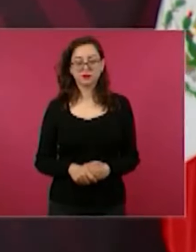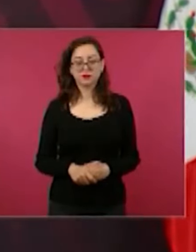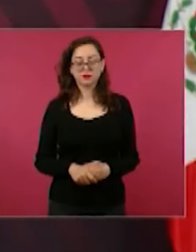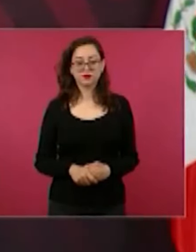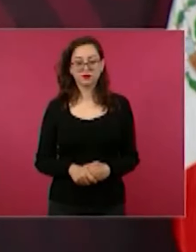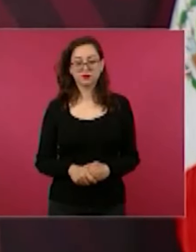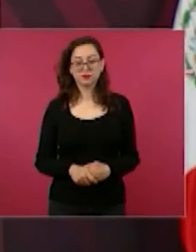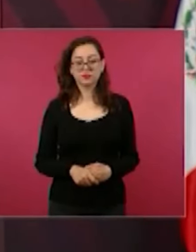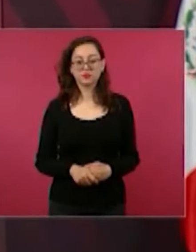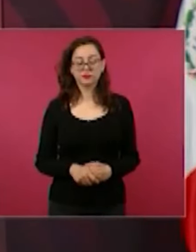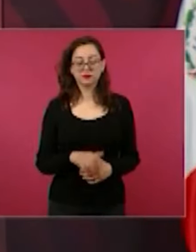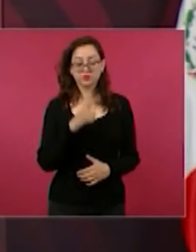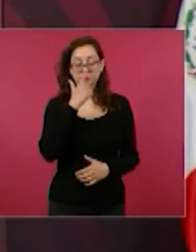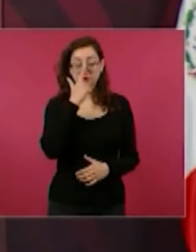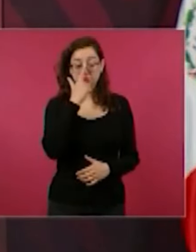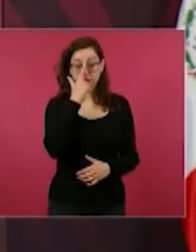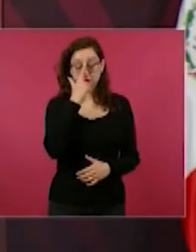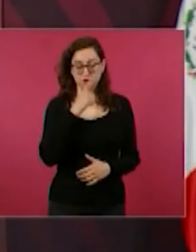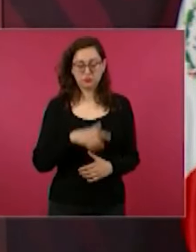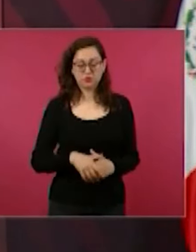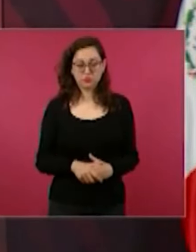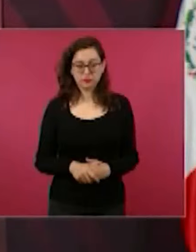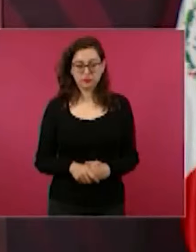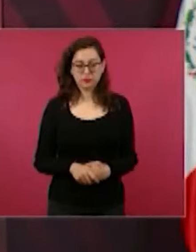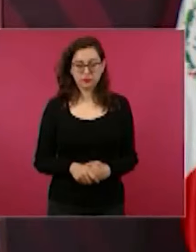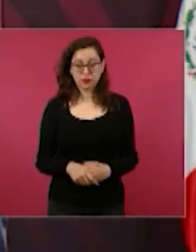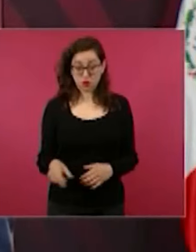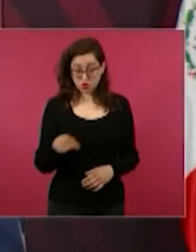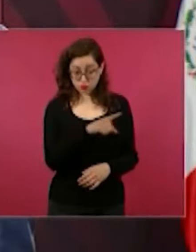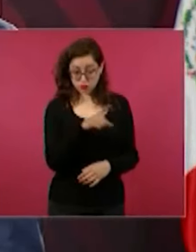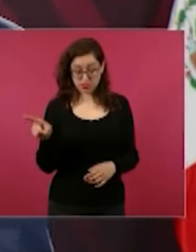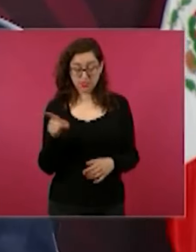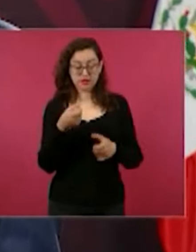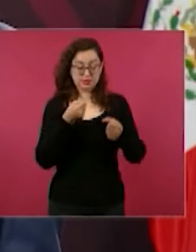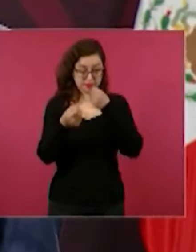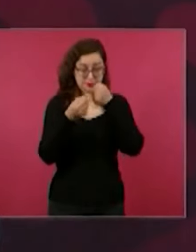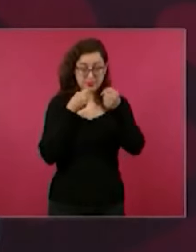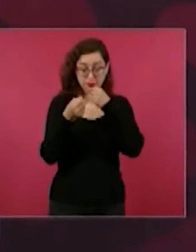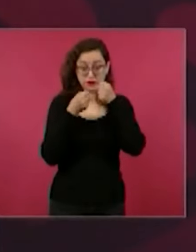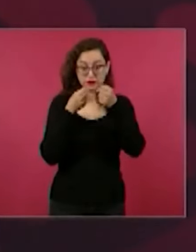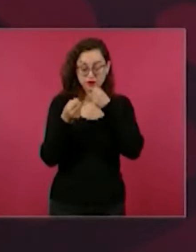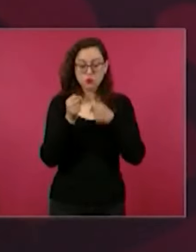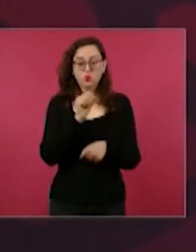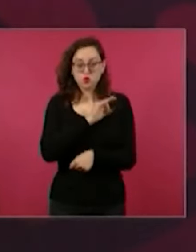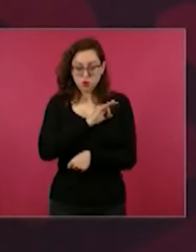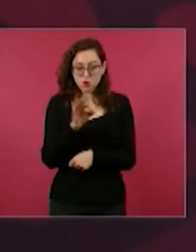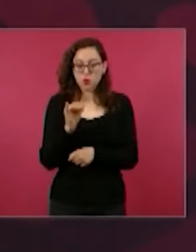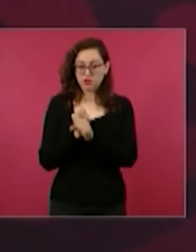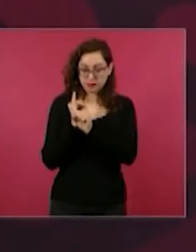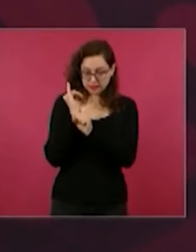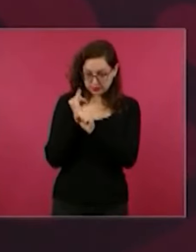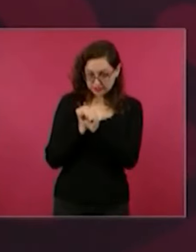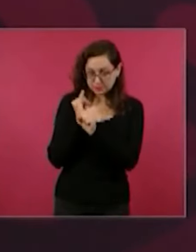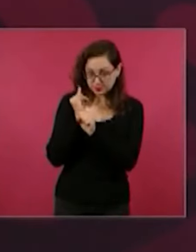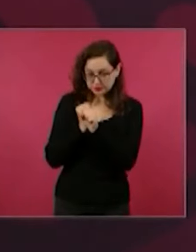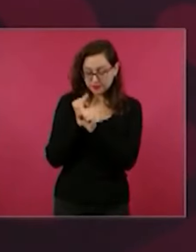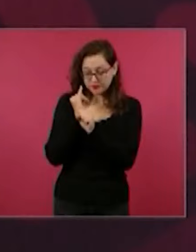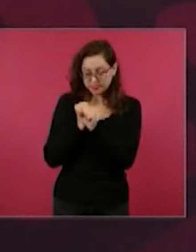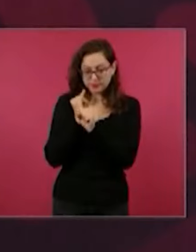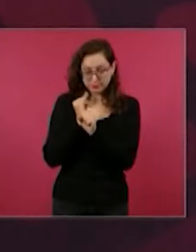conforme avanzas en tu carrera te vas corrompiendo entonces el argumento de López Obrador es antes de que se corrompan que sean jueces